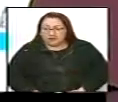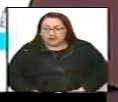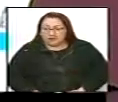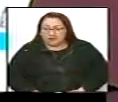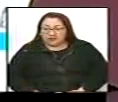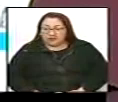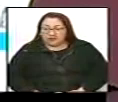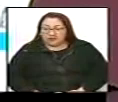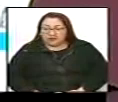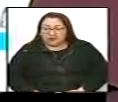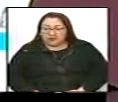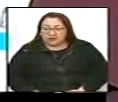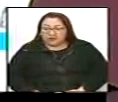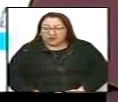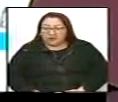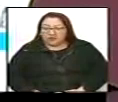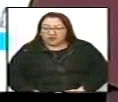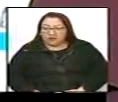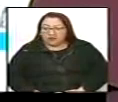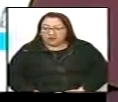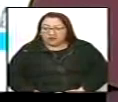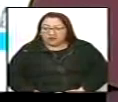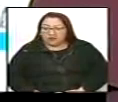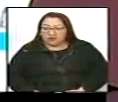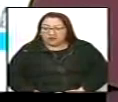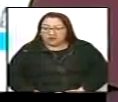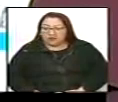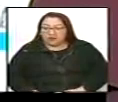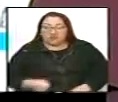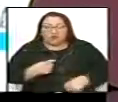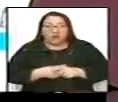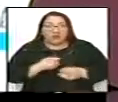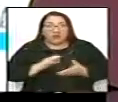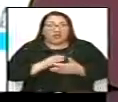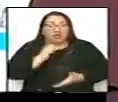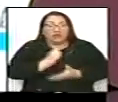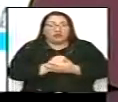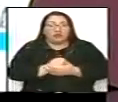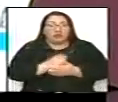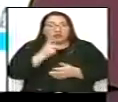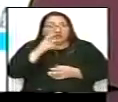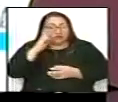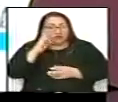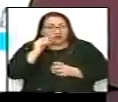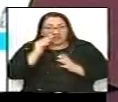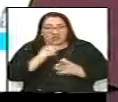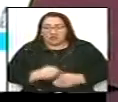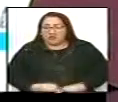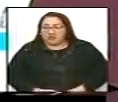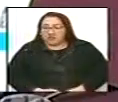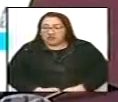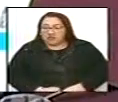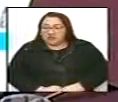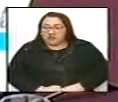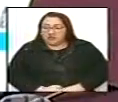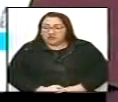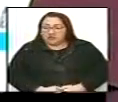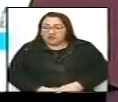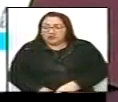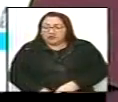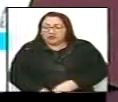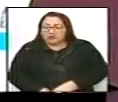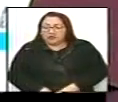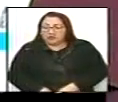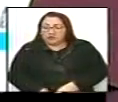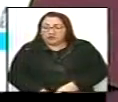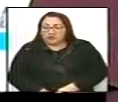lugar por el apoyo del partido político Fuerza Popular y de la investigada Keiko Fujimori Iguchi para asumir y permanecer en el cargo de